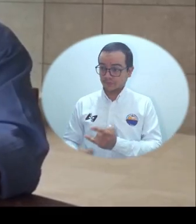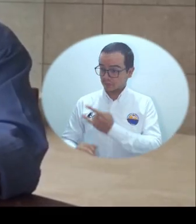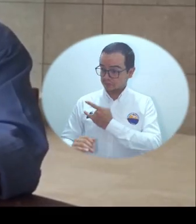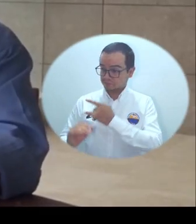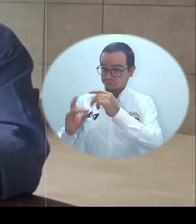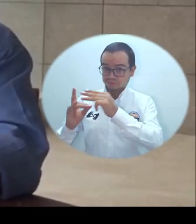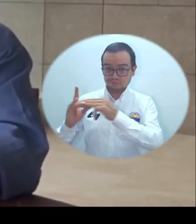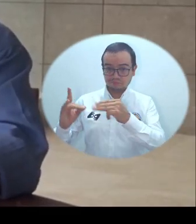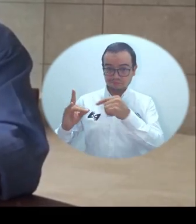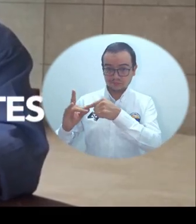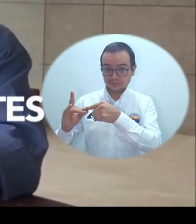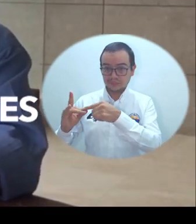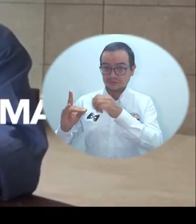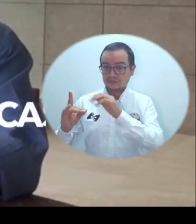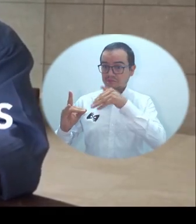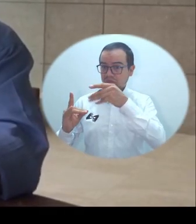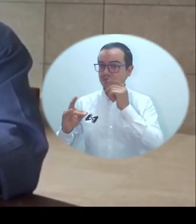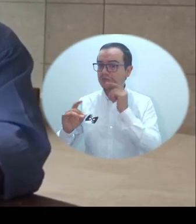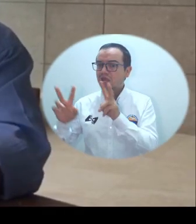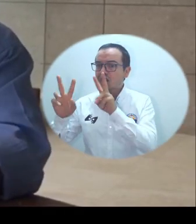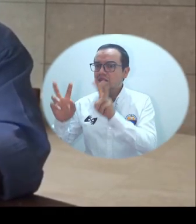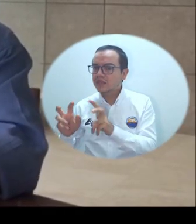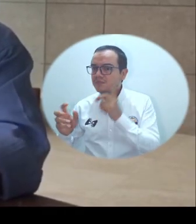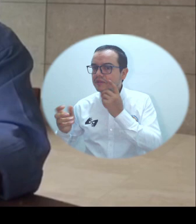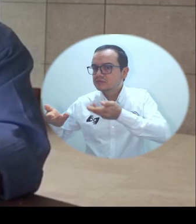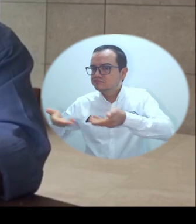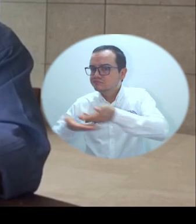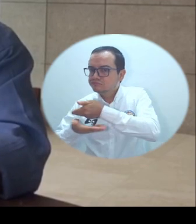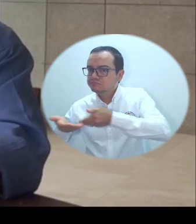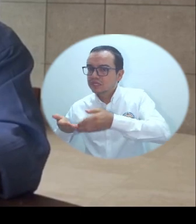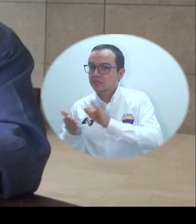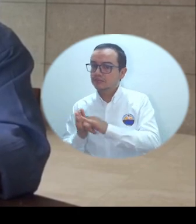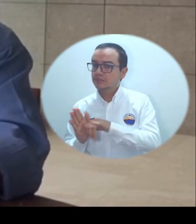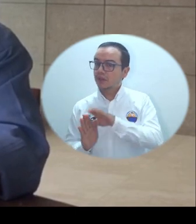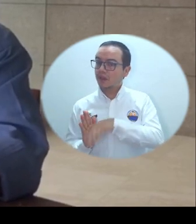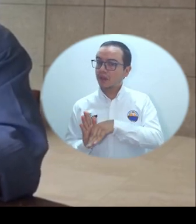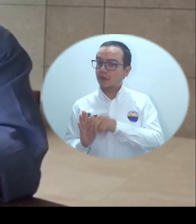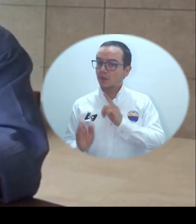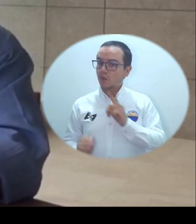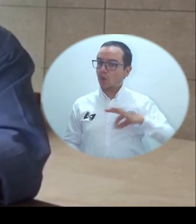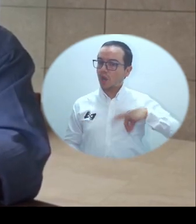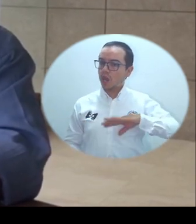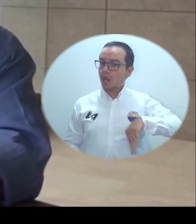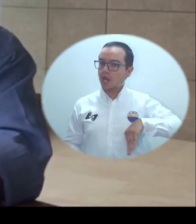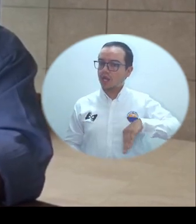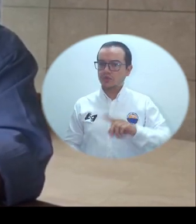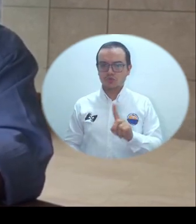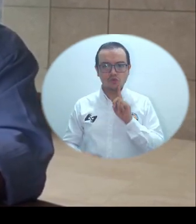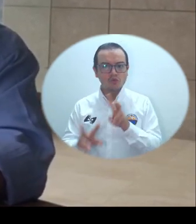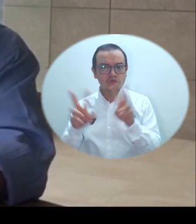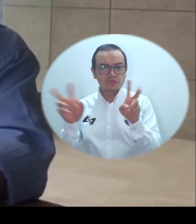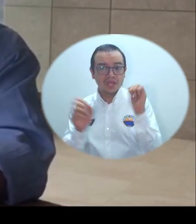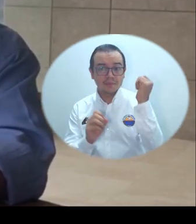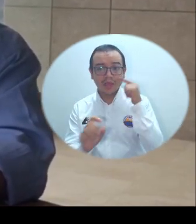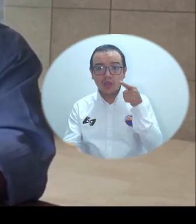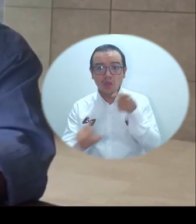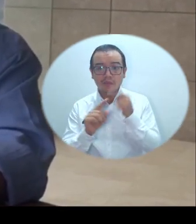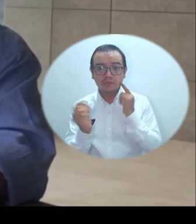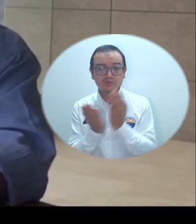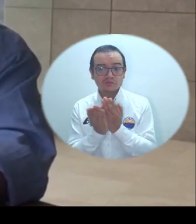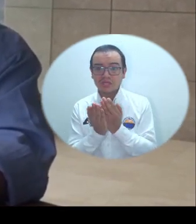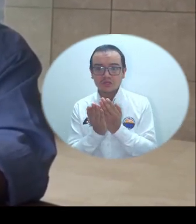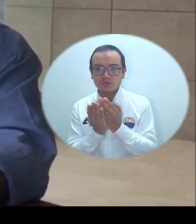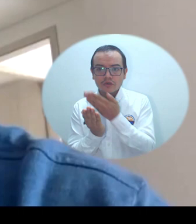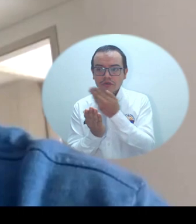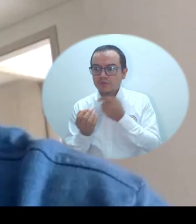momento nos permita discutir temas sin ningún sesgo de ningún tipo, no simplemente académico, y buscando el bien común, es lo que